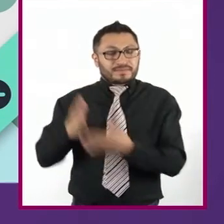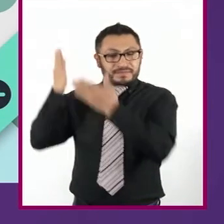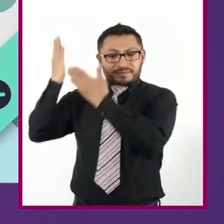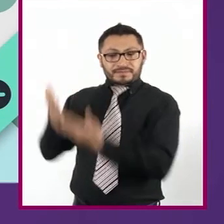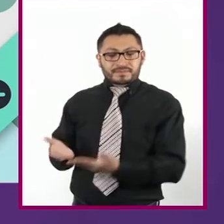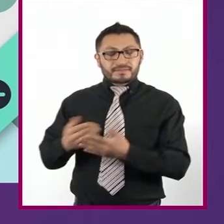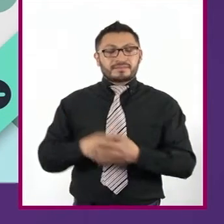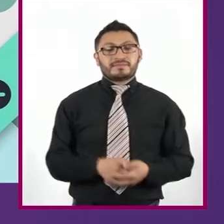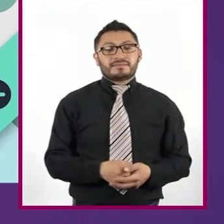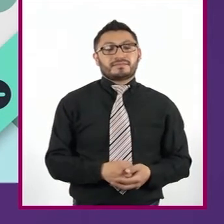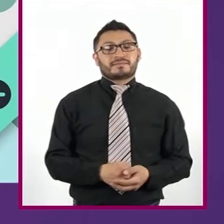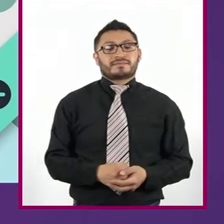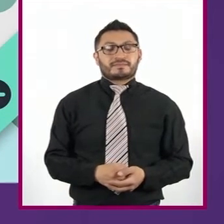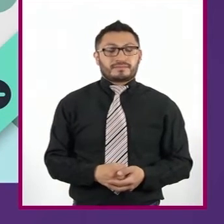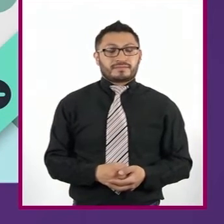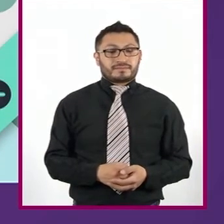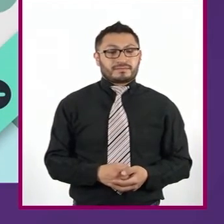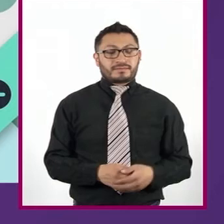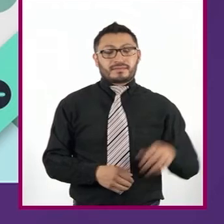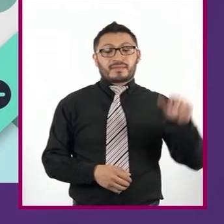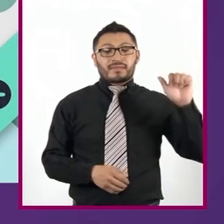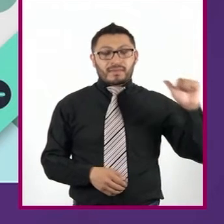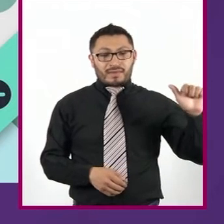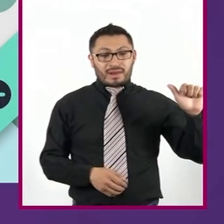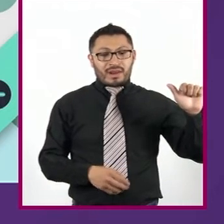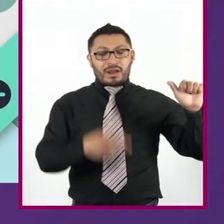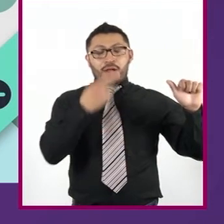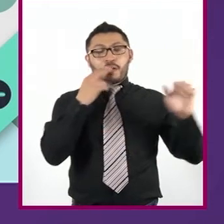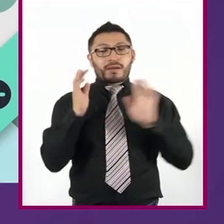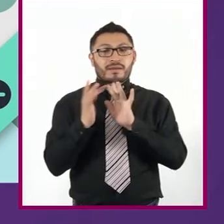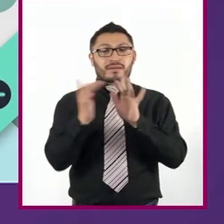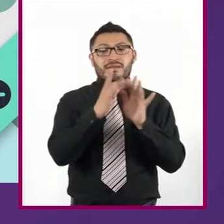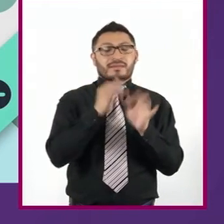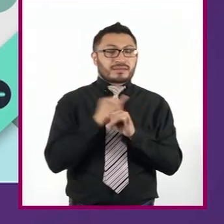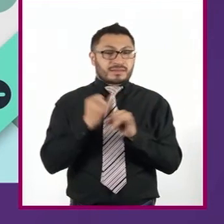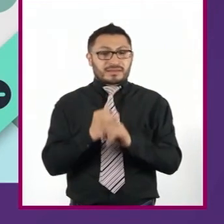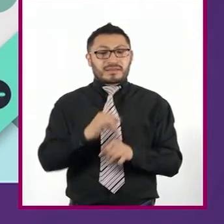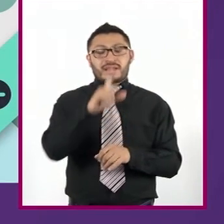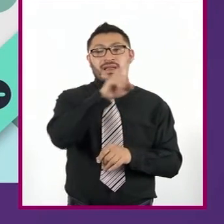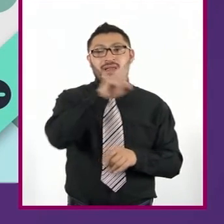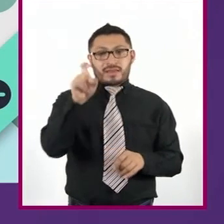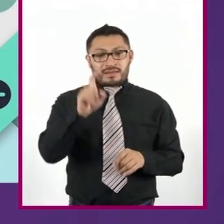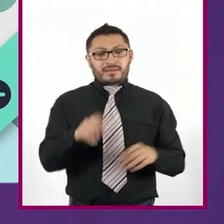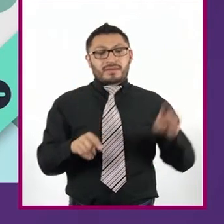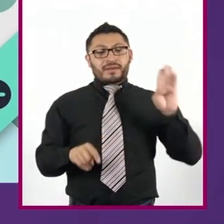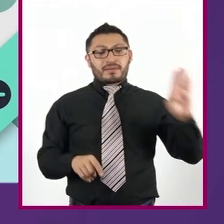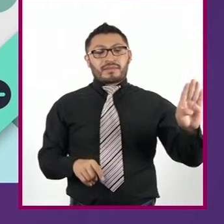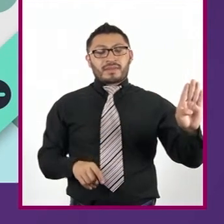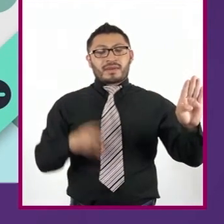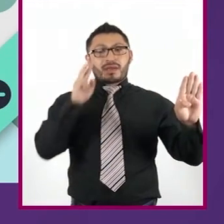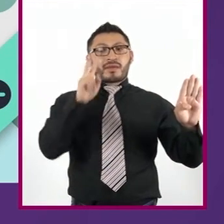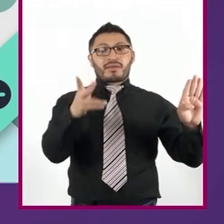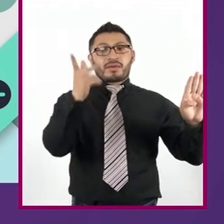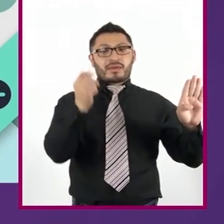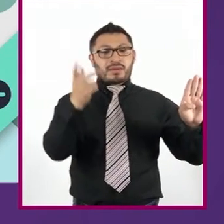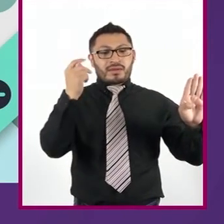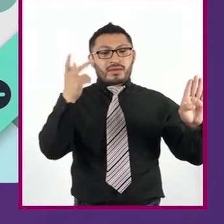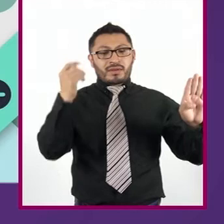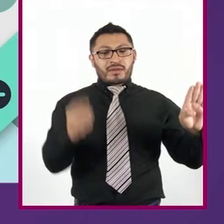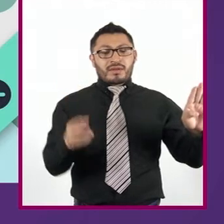como se muestra la tabla. Inciso A, usar redes sociales, 100. Inciso B, ver